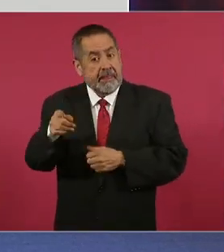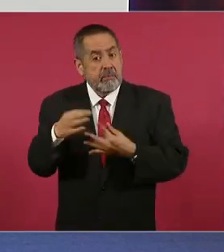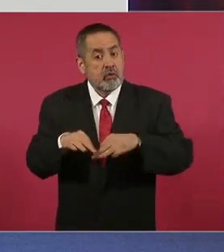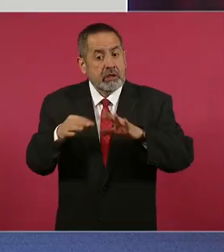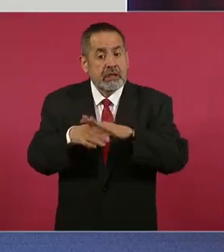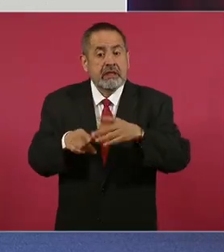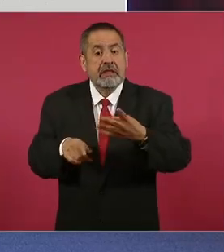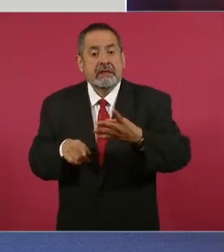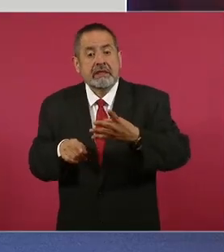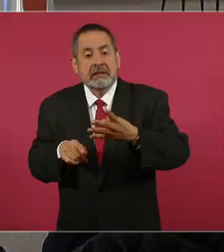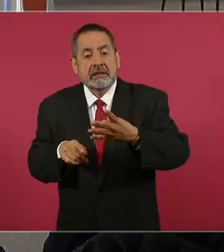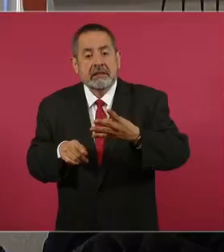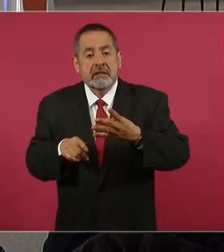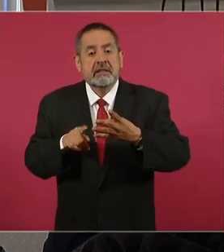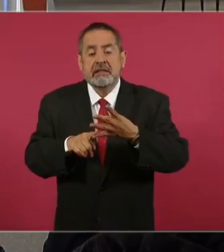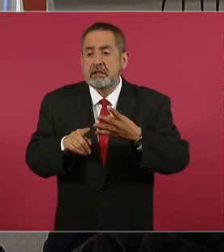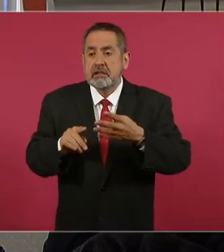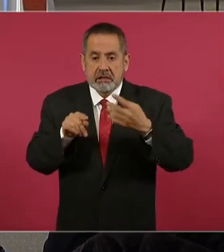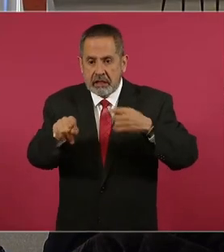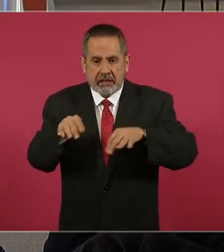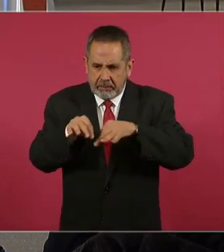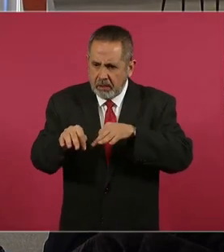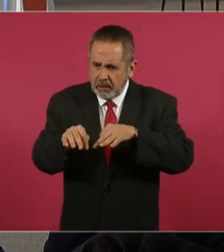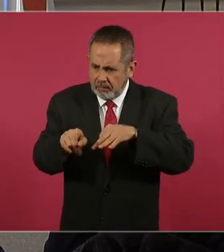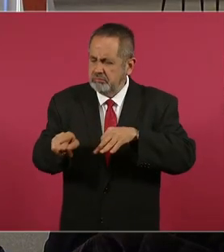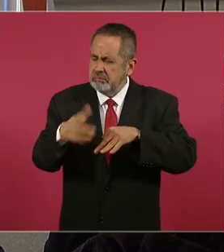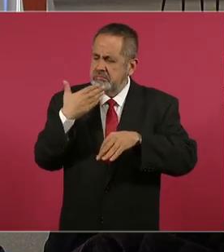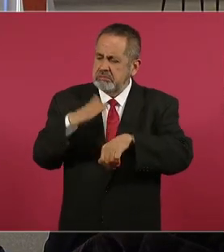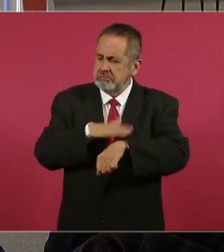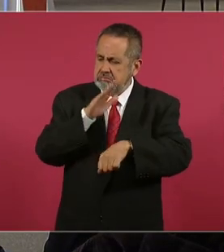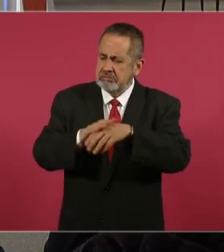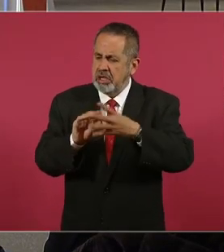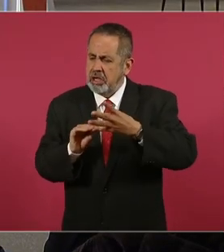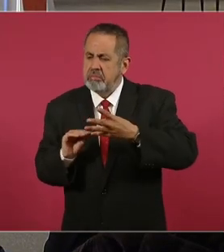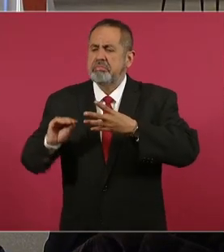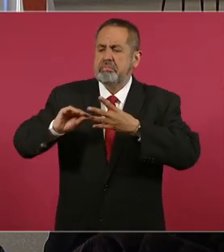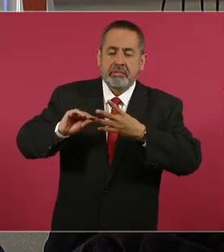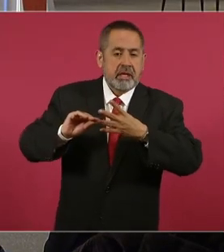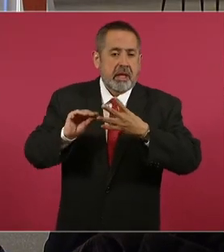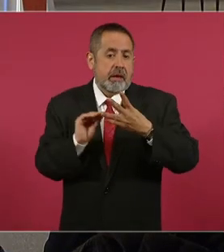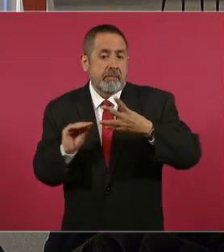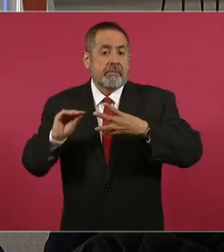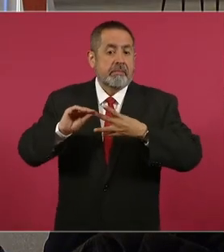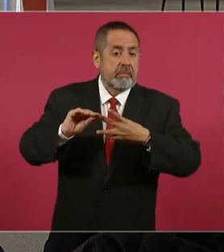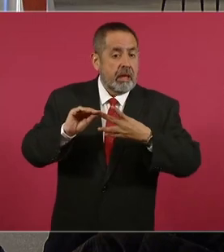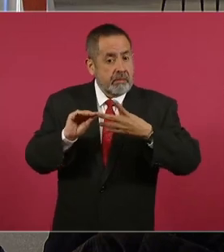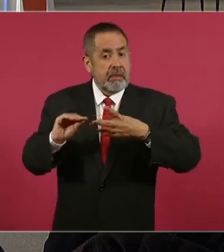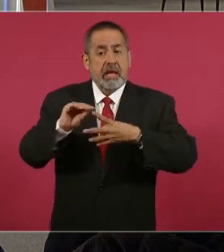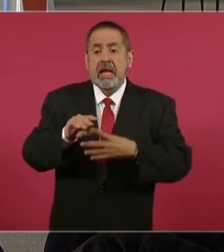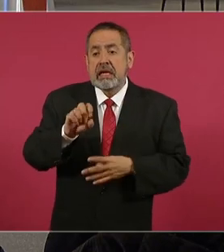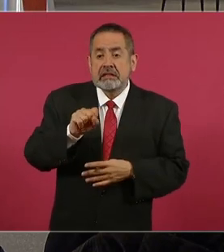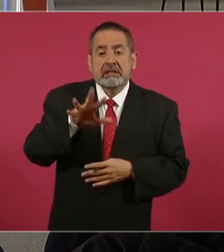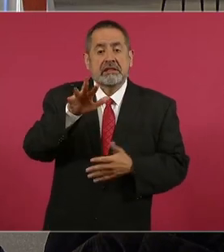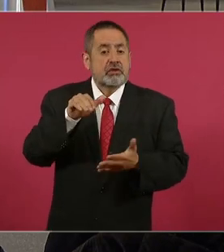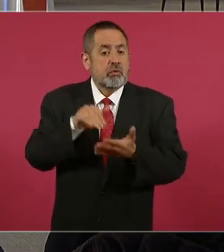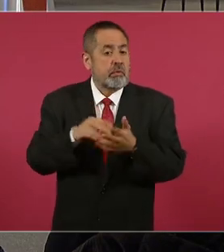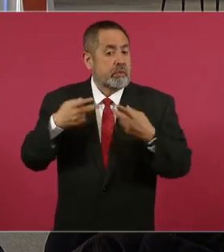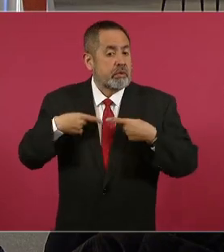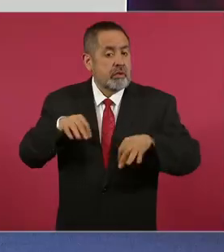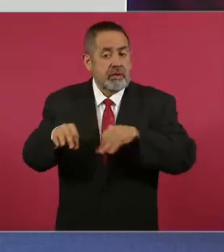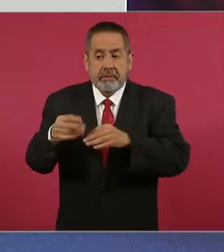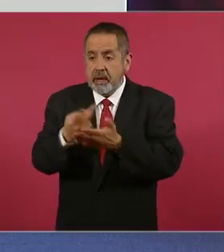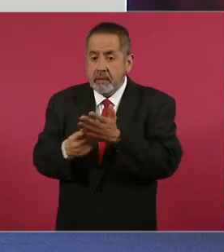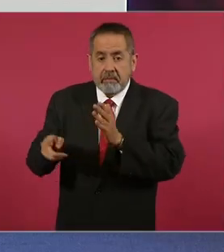pero es importante. Han habido ascensos en 65.000 trabajadores sindicalizados